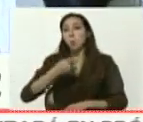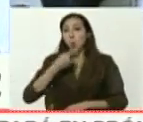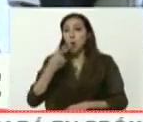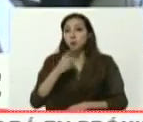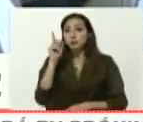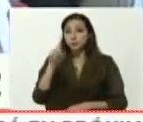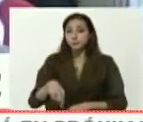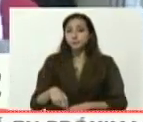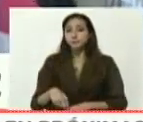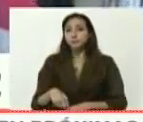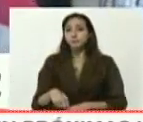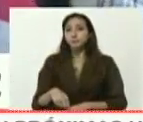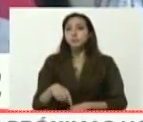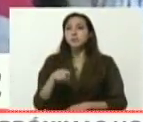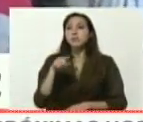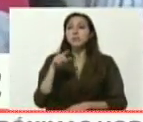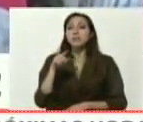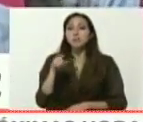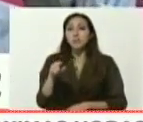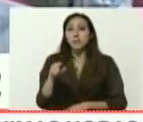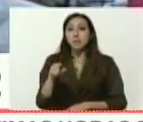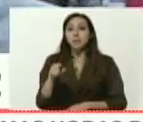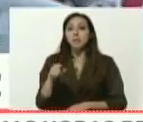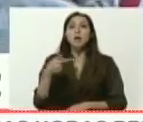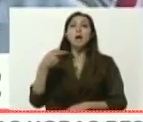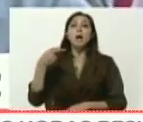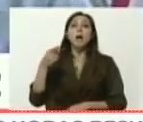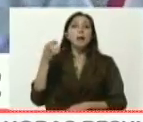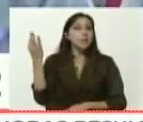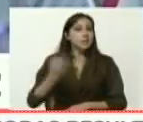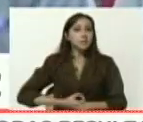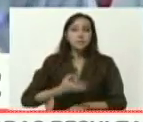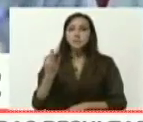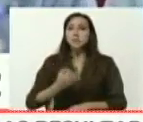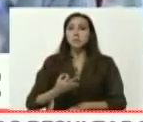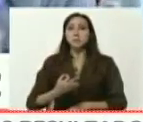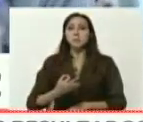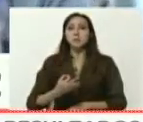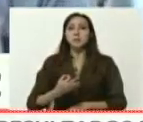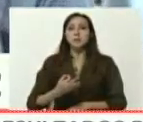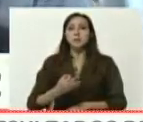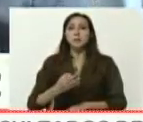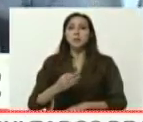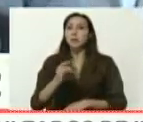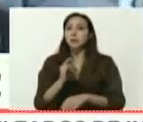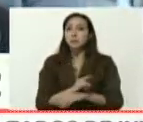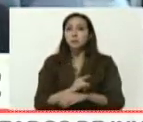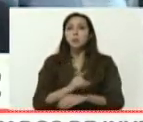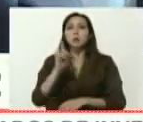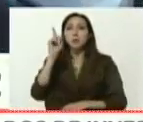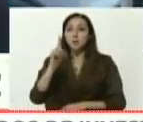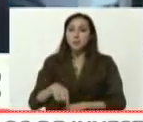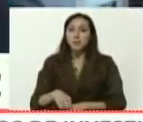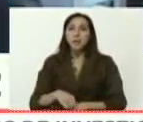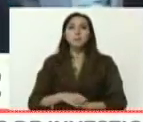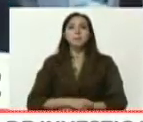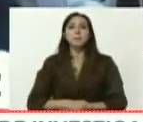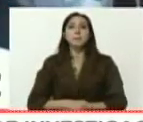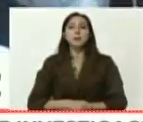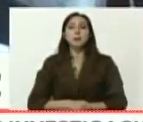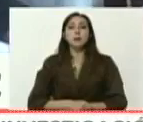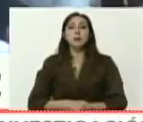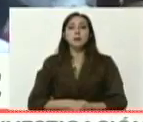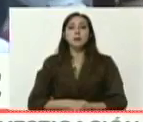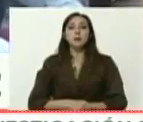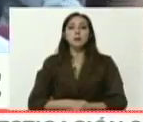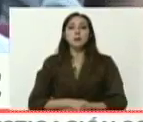el enemigo de siempre, de ayer y de hoy, está en decadencia, sin duda. Se ha